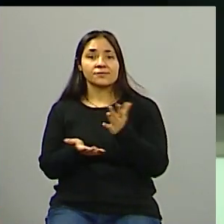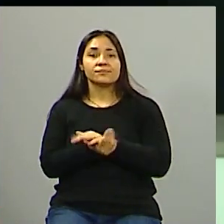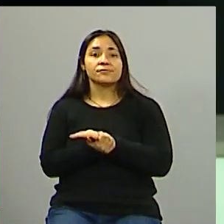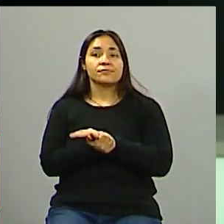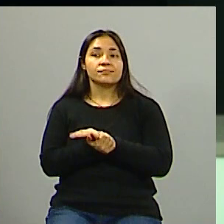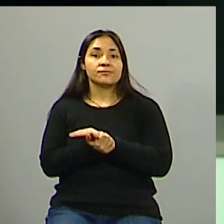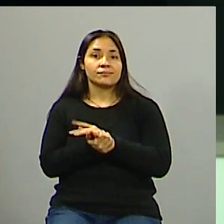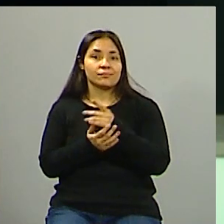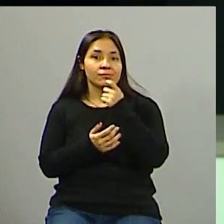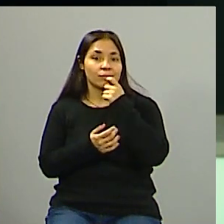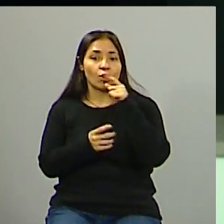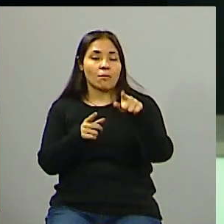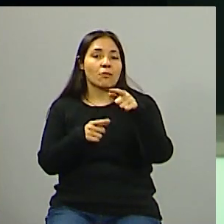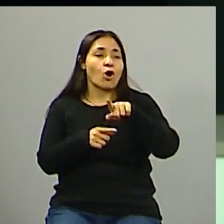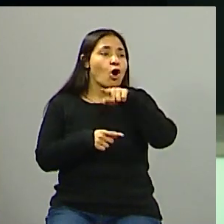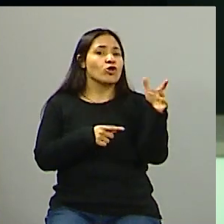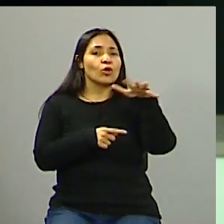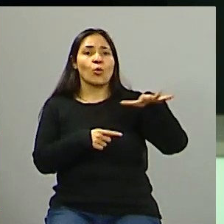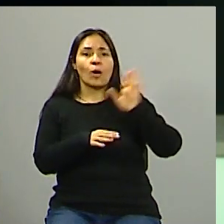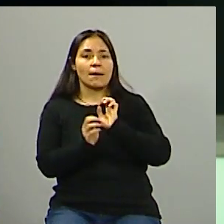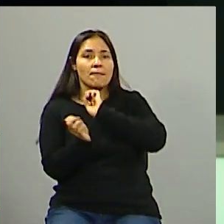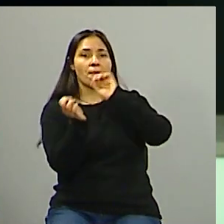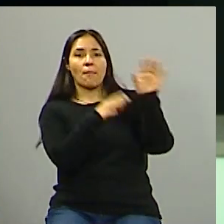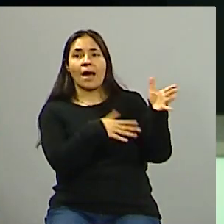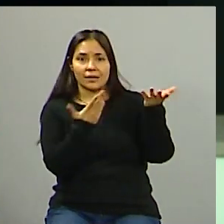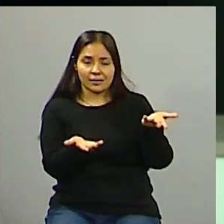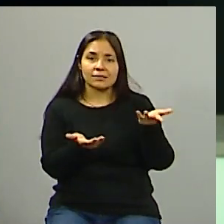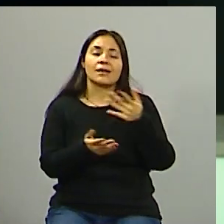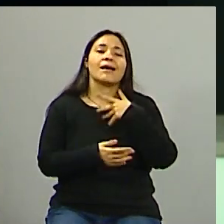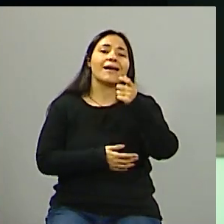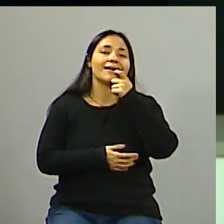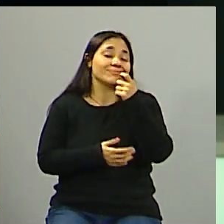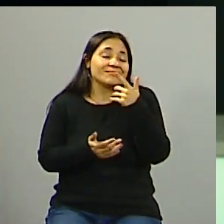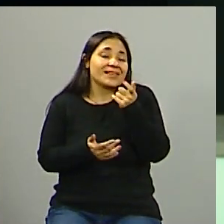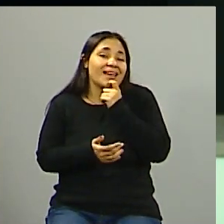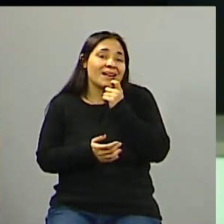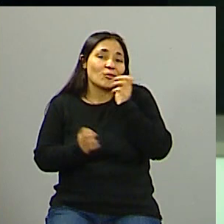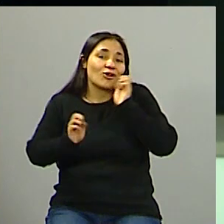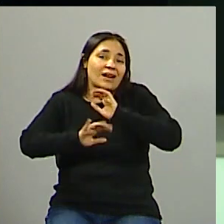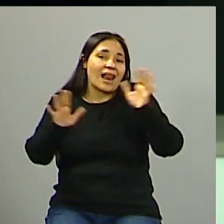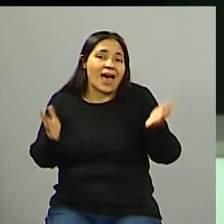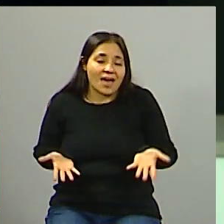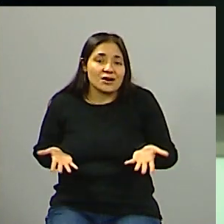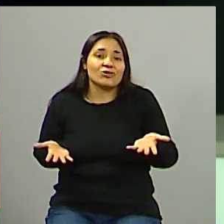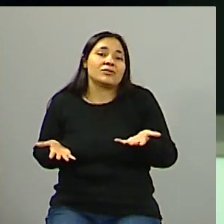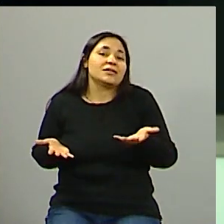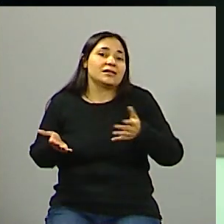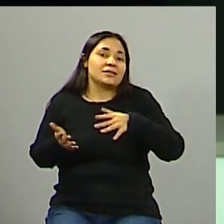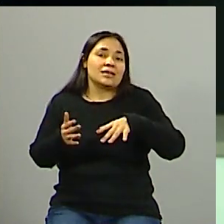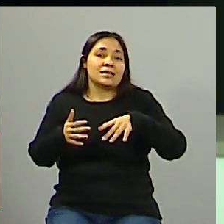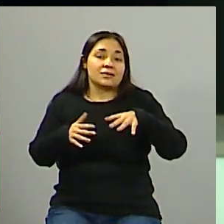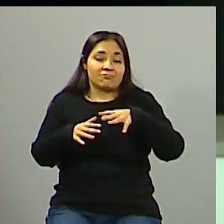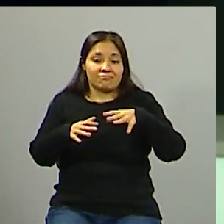Que no se le puede hacer una nueva derivación. Digamos, es como que son los ejemplos, los tristes ejemplos que nos muestran que todo el sistema de